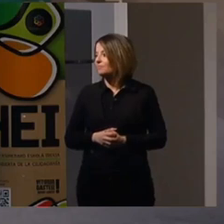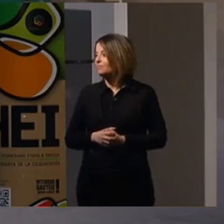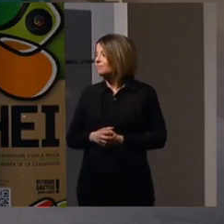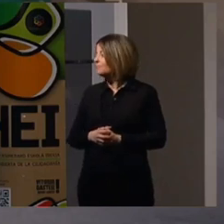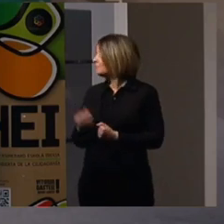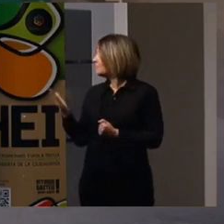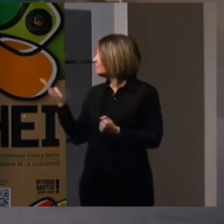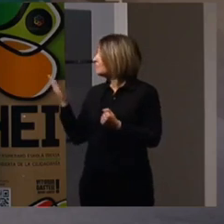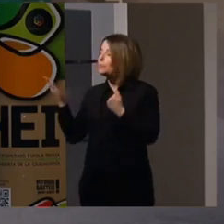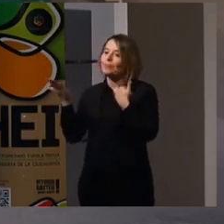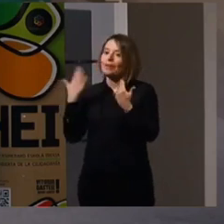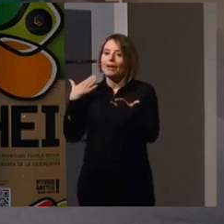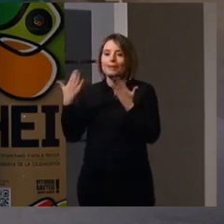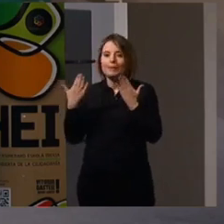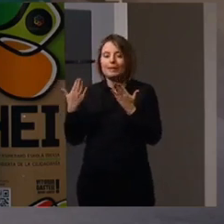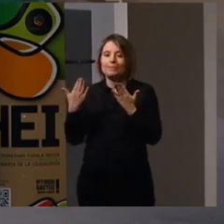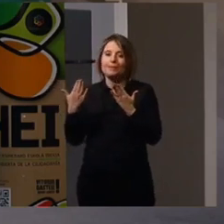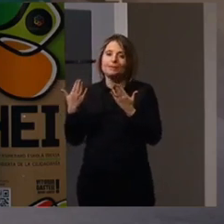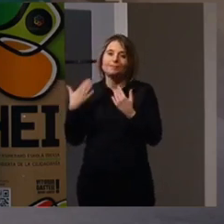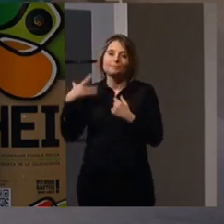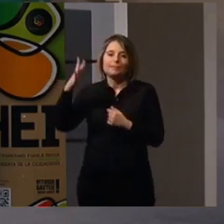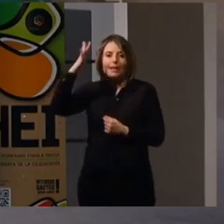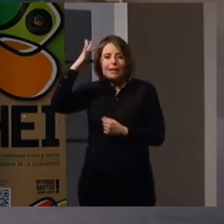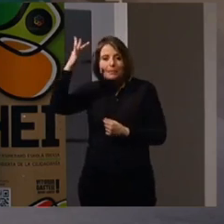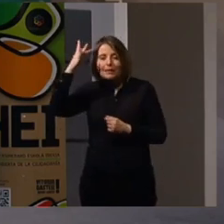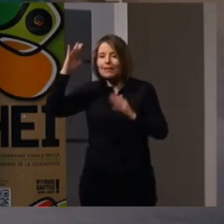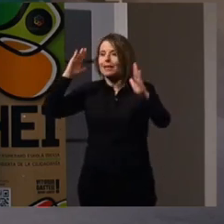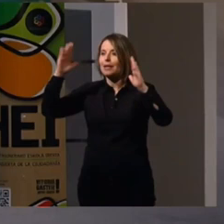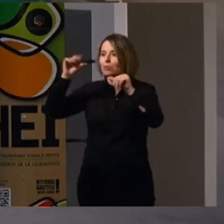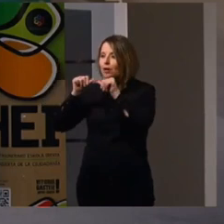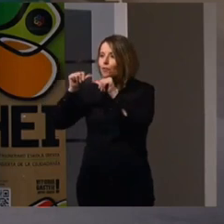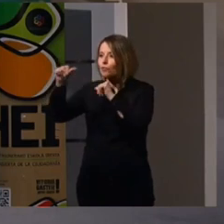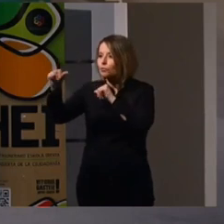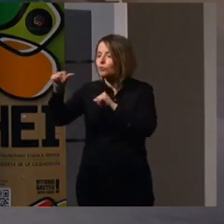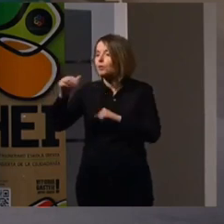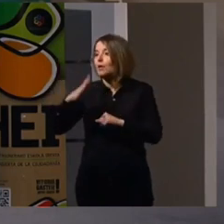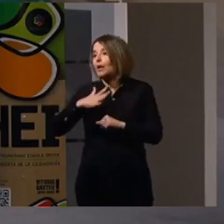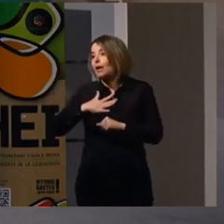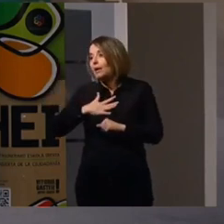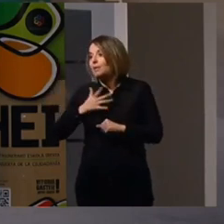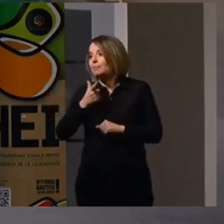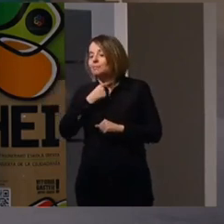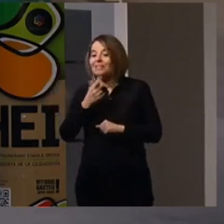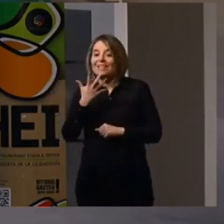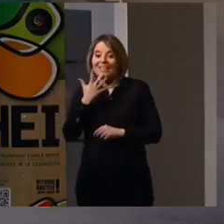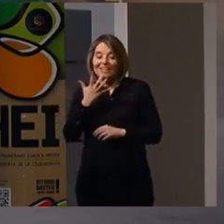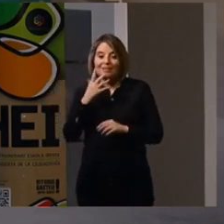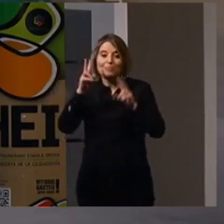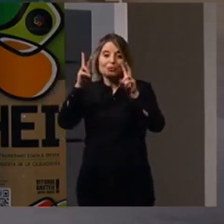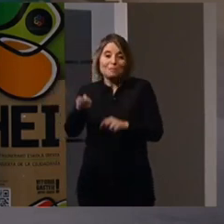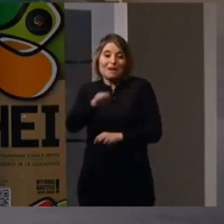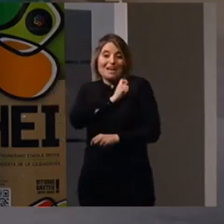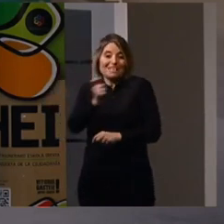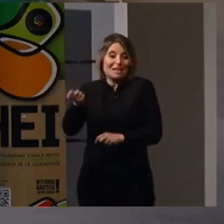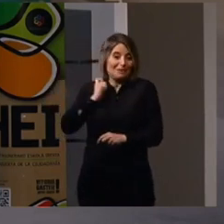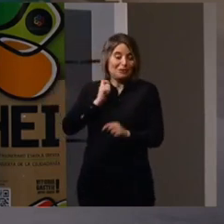Hablabas de nos toca imaginar, ¿no? Es momento de imaginar un futuro. Y a mí me gustaba mucho, bueno, el ejemplo que utilizáis sobre la